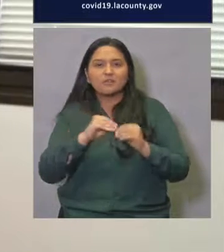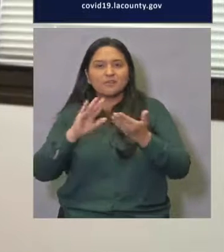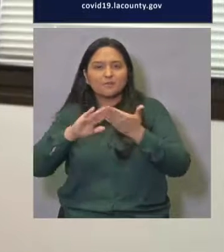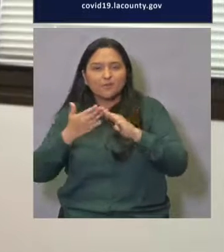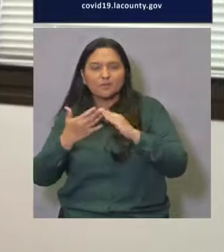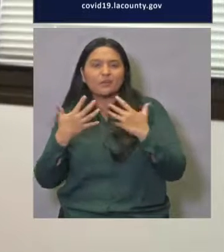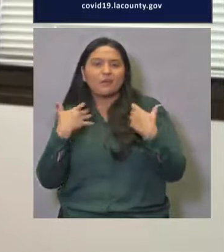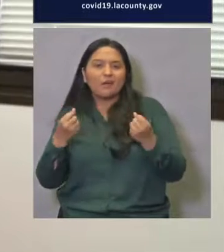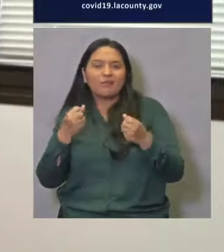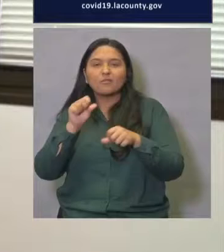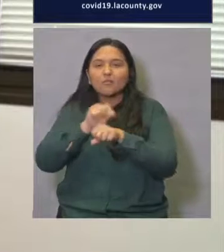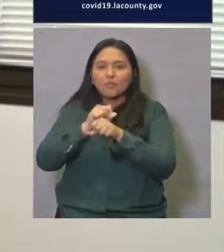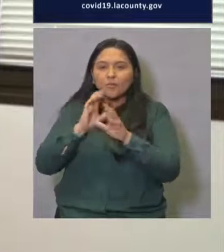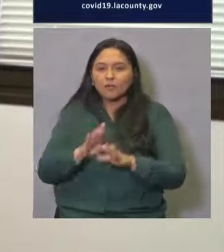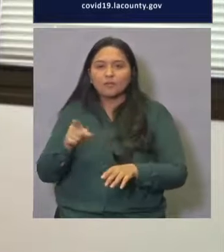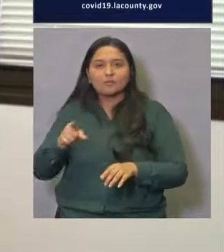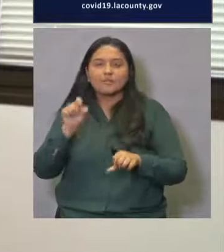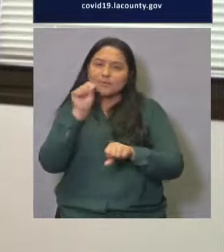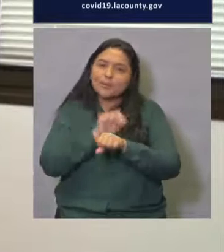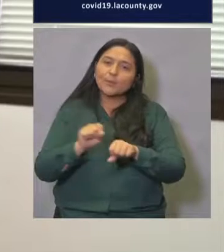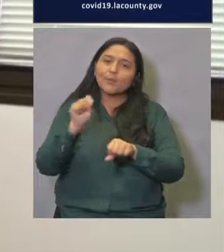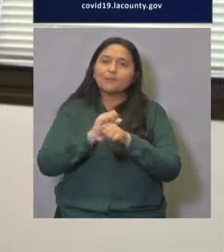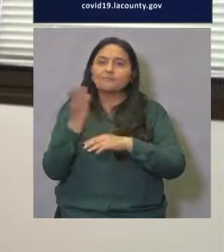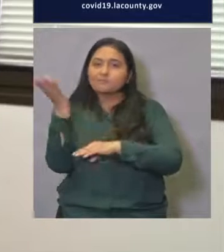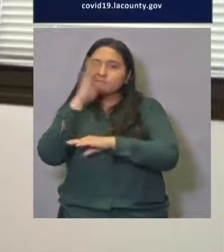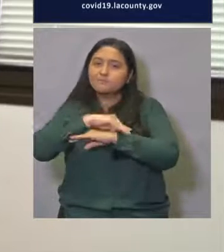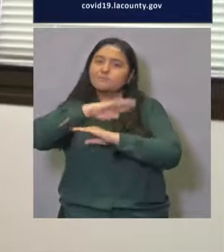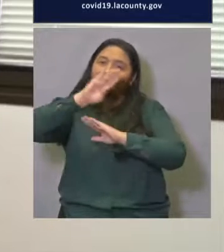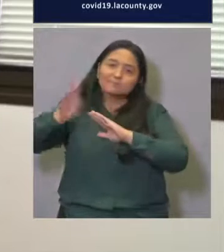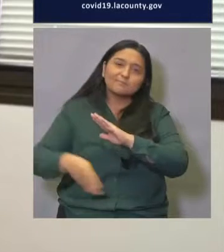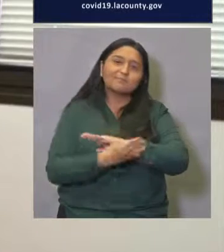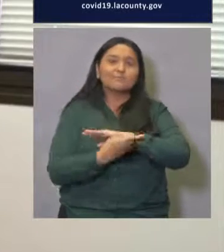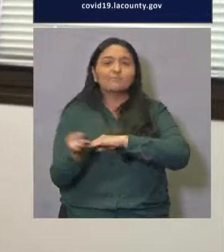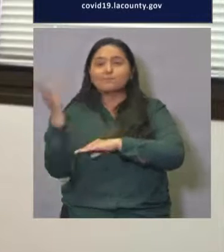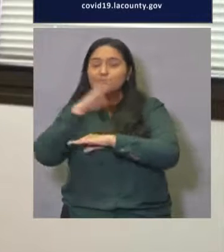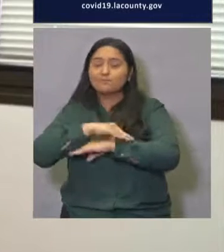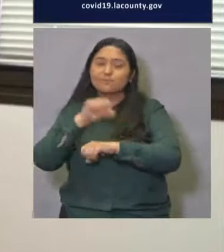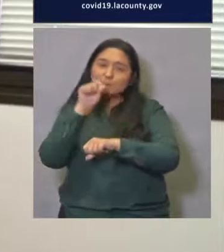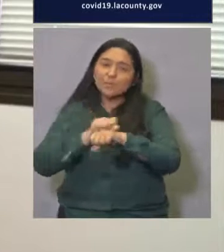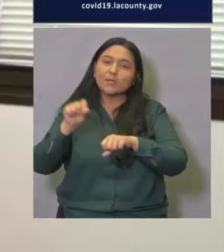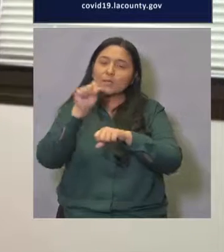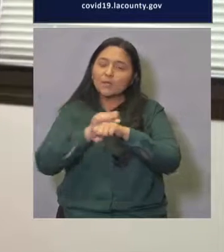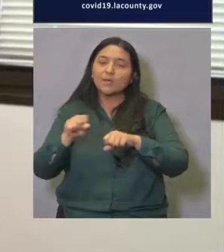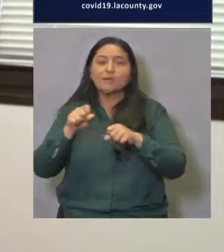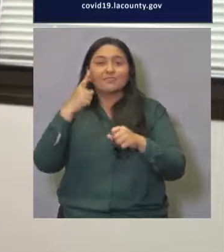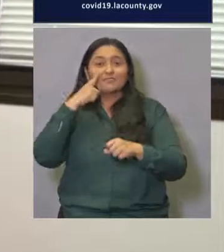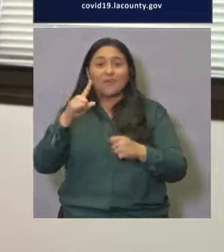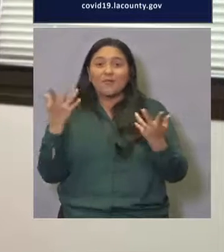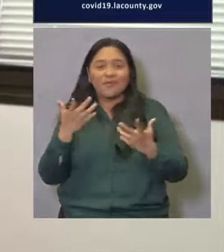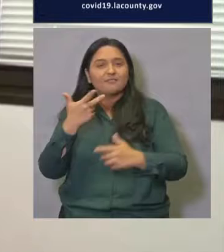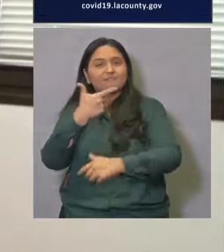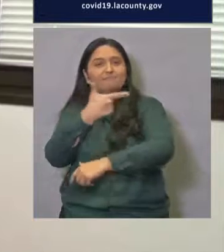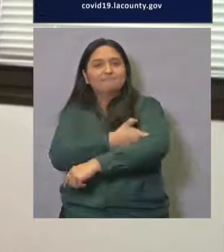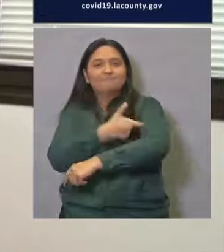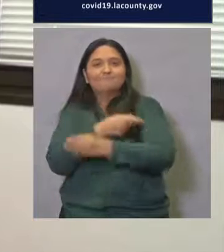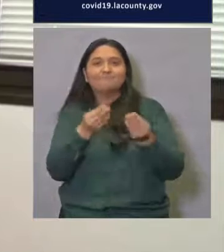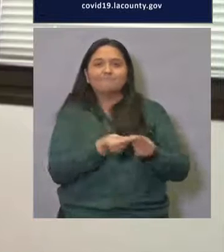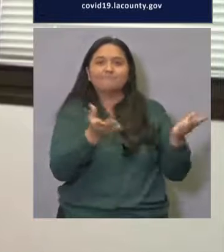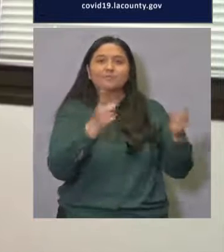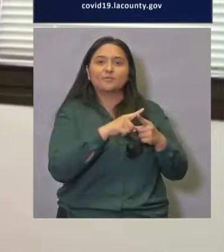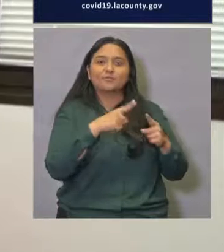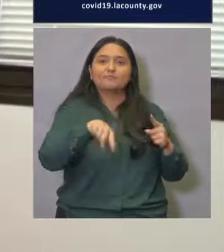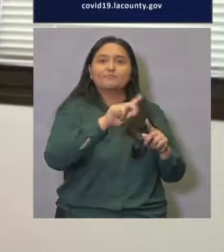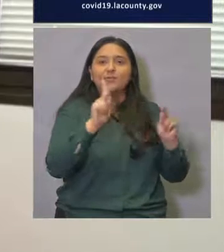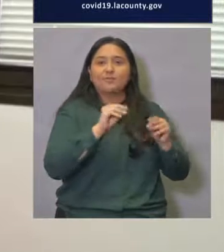han trabajado en todas horas para traer estas vacunas que salvan vidas a nuestros residentes. Por más de un